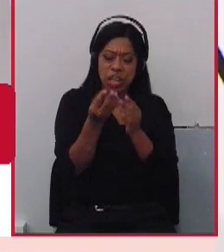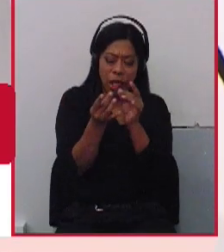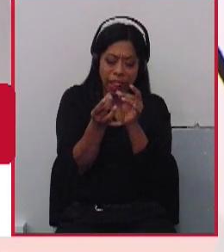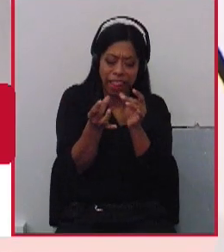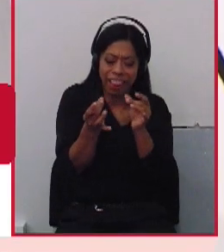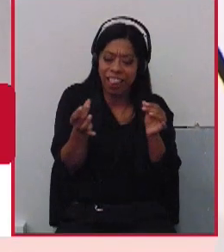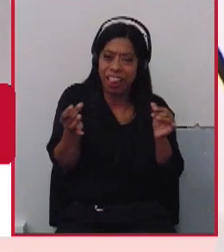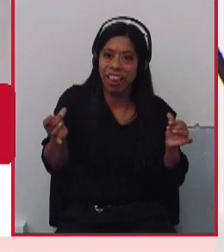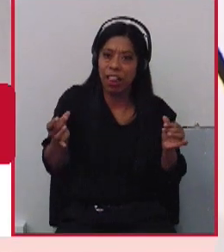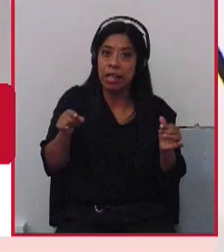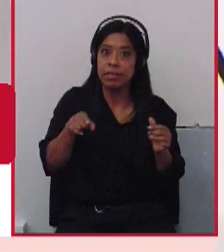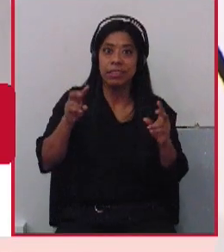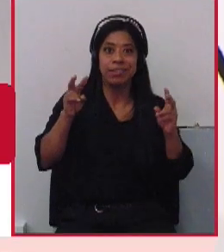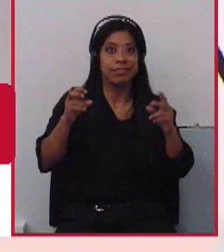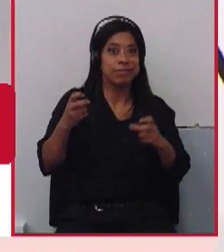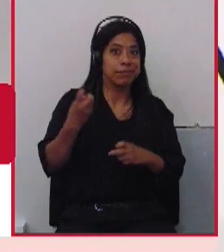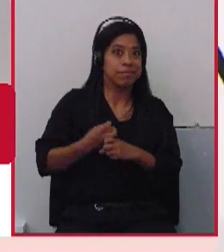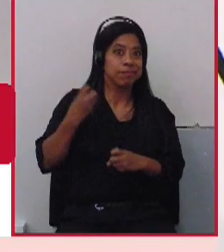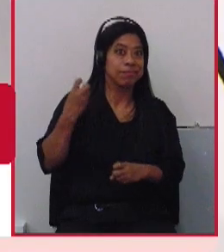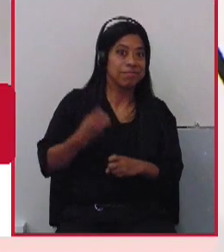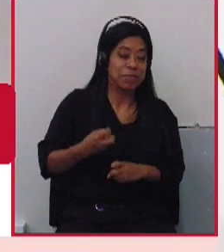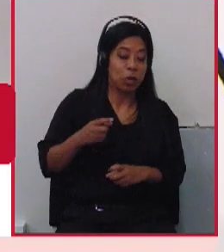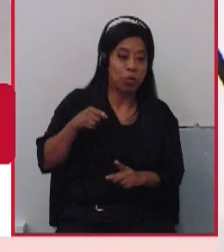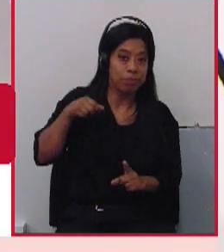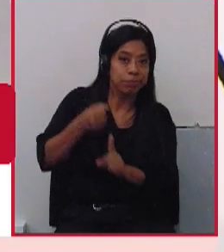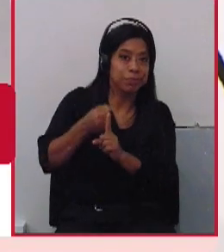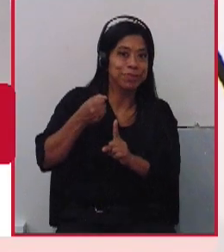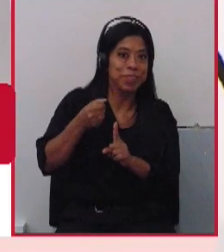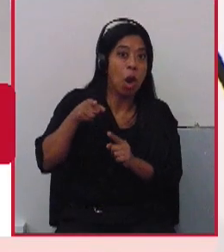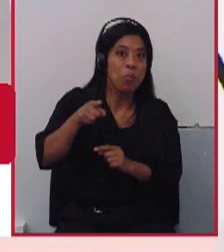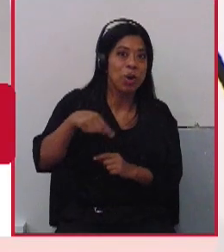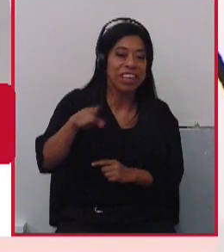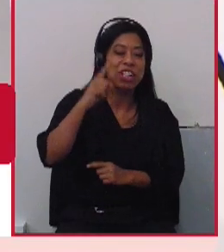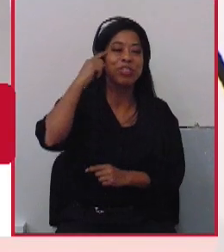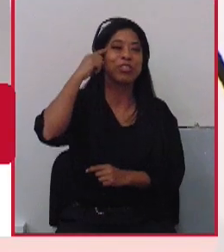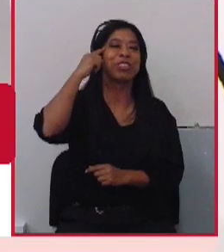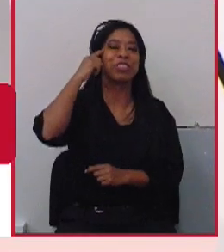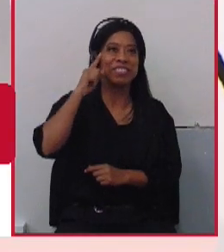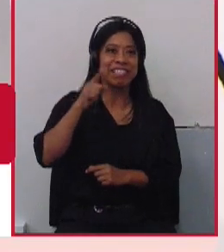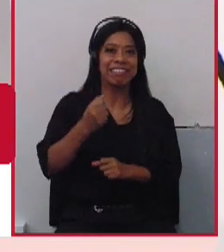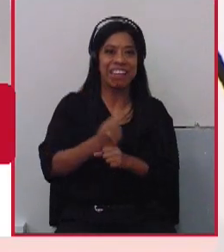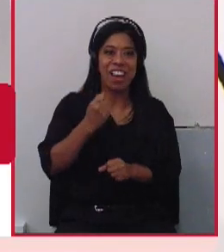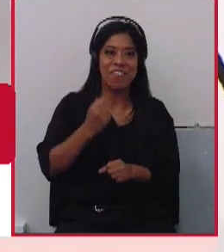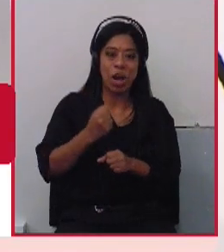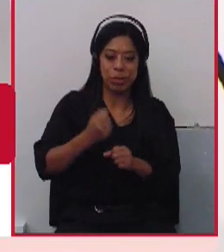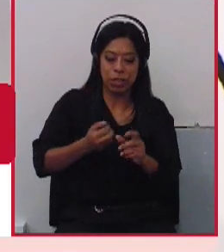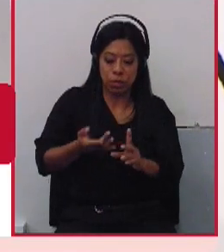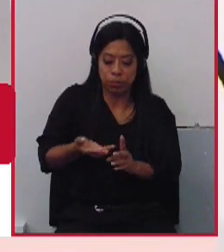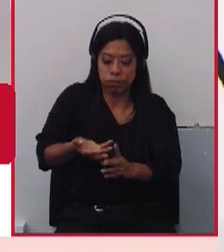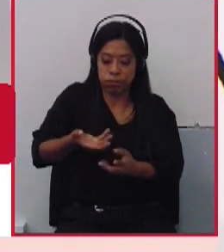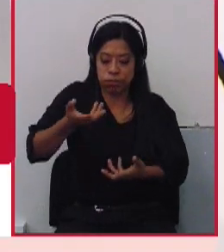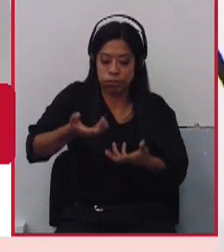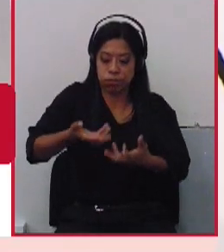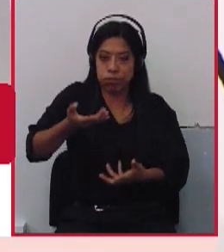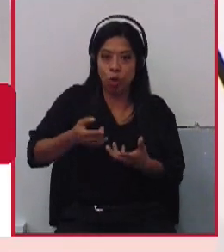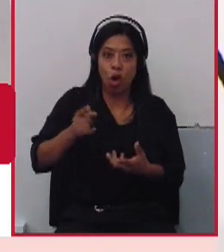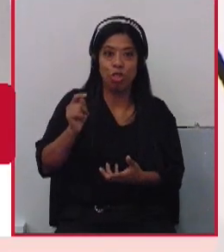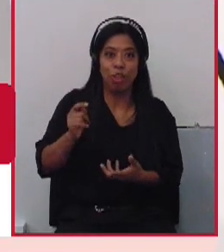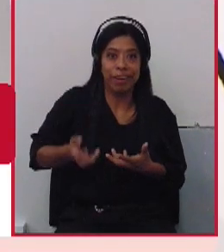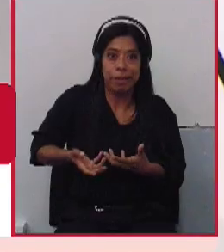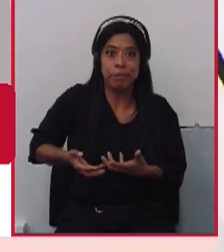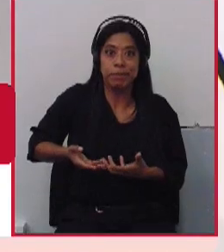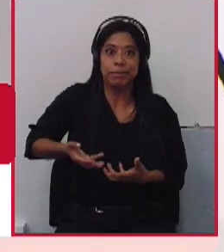un tema, un reto. A medida que la planta concentradora iba levantando los tonelajes,